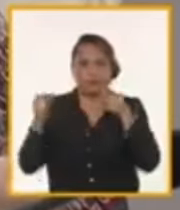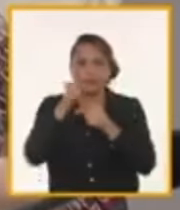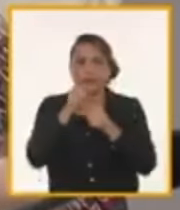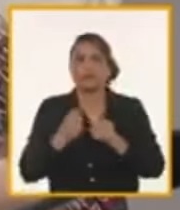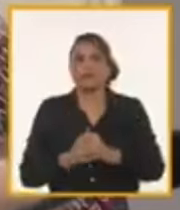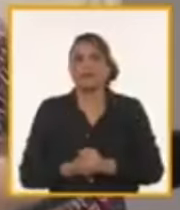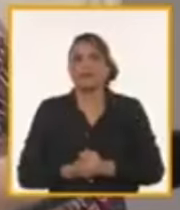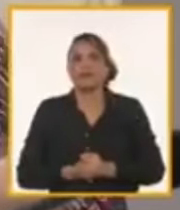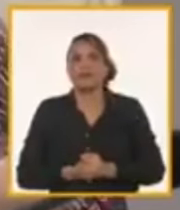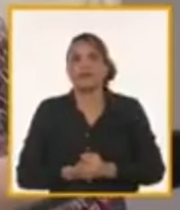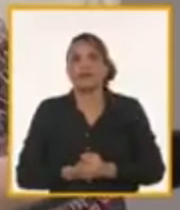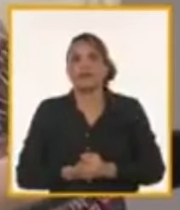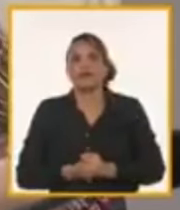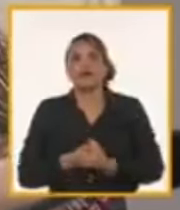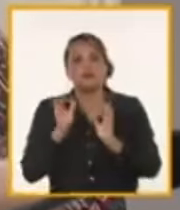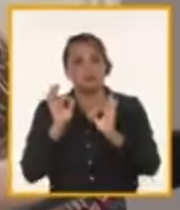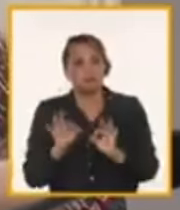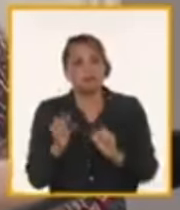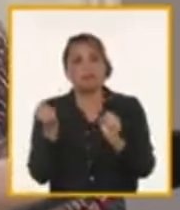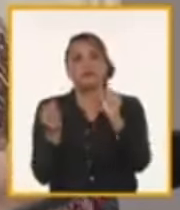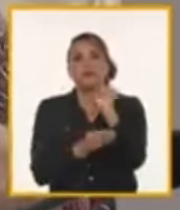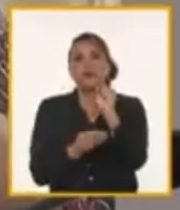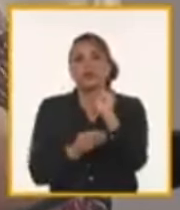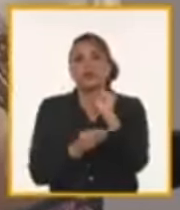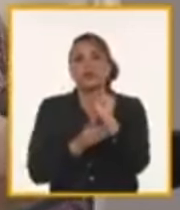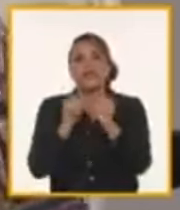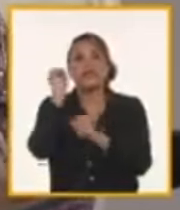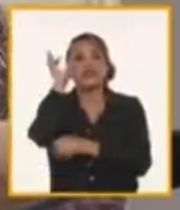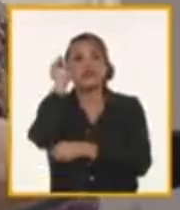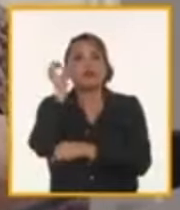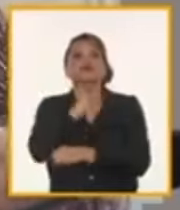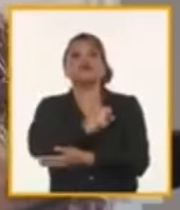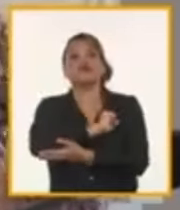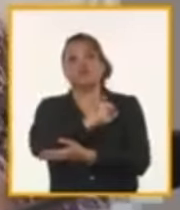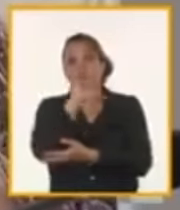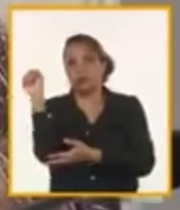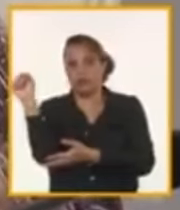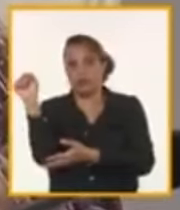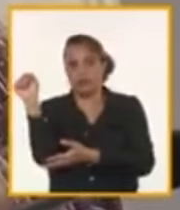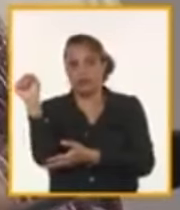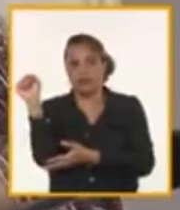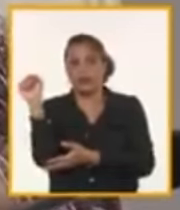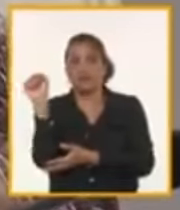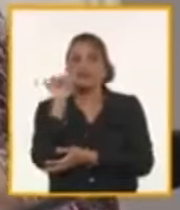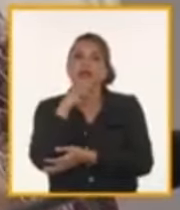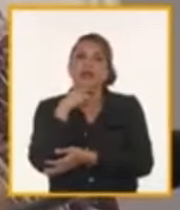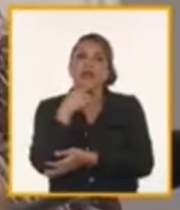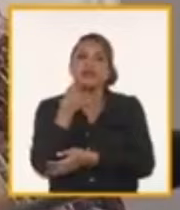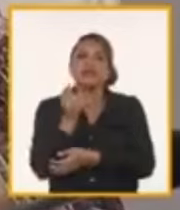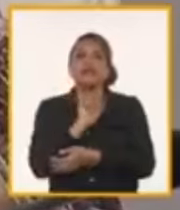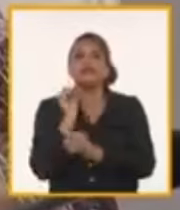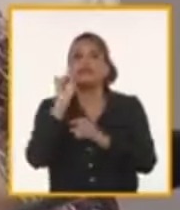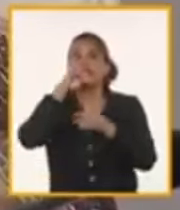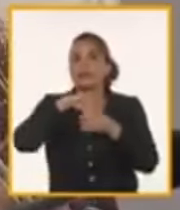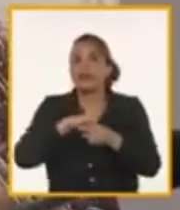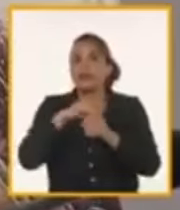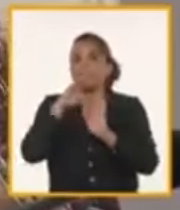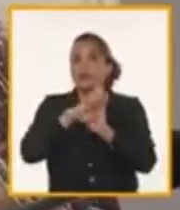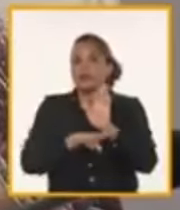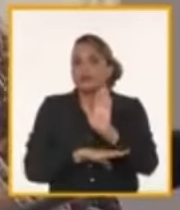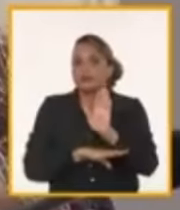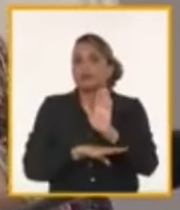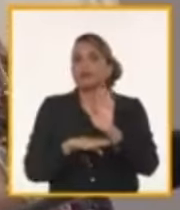realmente se logra potenciar la Innovación se logra integrar diferentes procesos formación